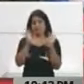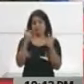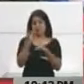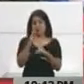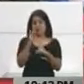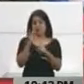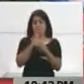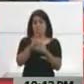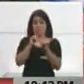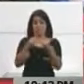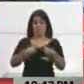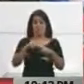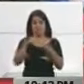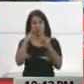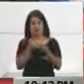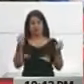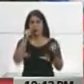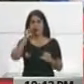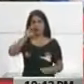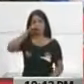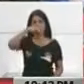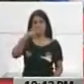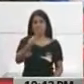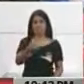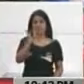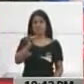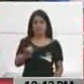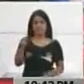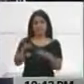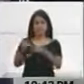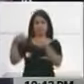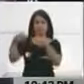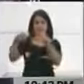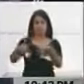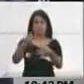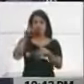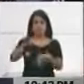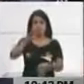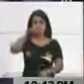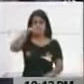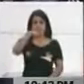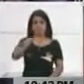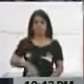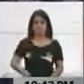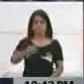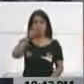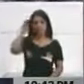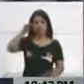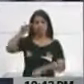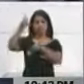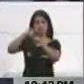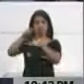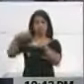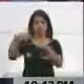Vicente Rangel. Hoy dice exactamente lo mismo nuestro querido José Vicente Rangel, maestro de todos